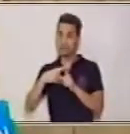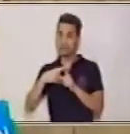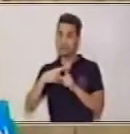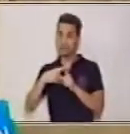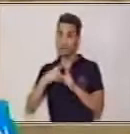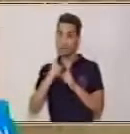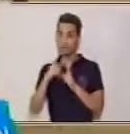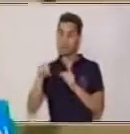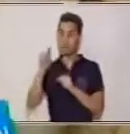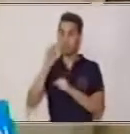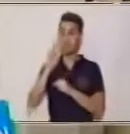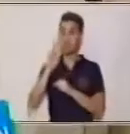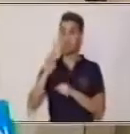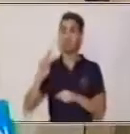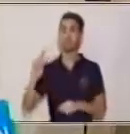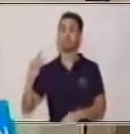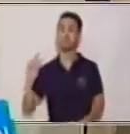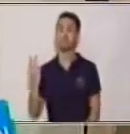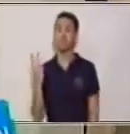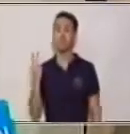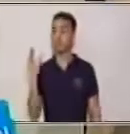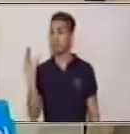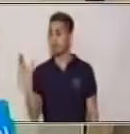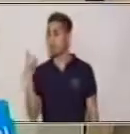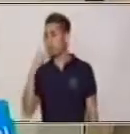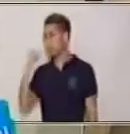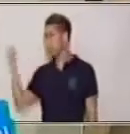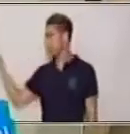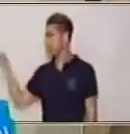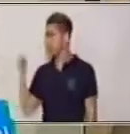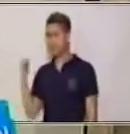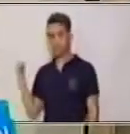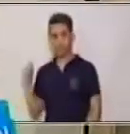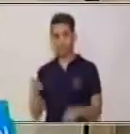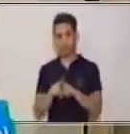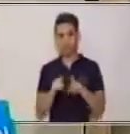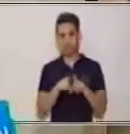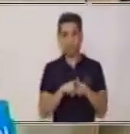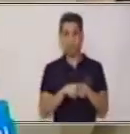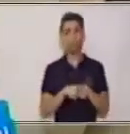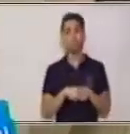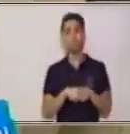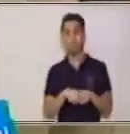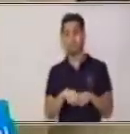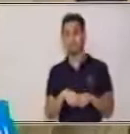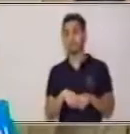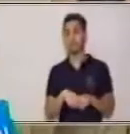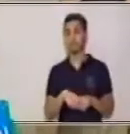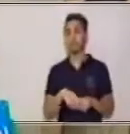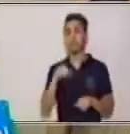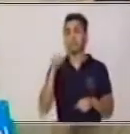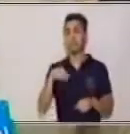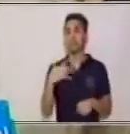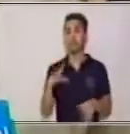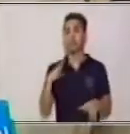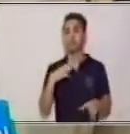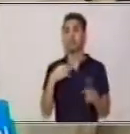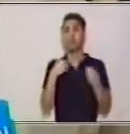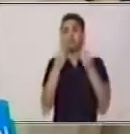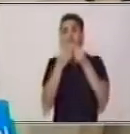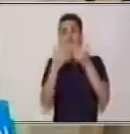el cuadrado del segundo término, como usted lo podrá ver acá. En este momento, nosotros ya tenemos